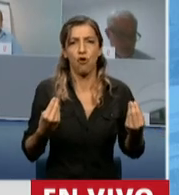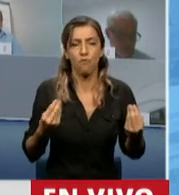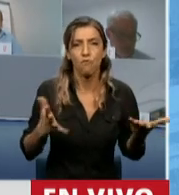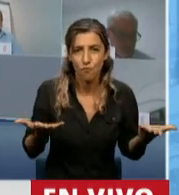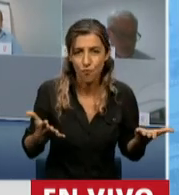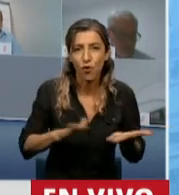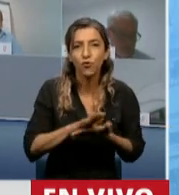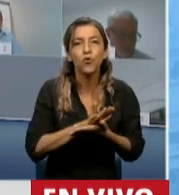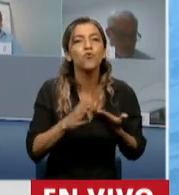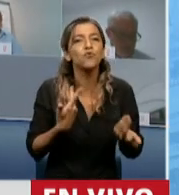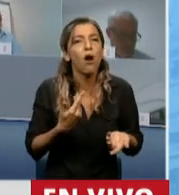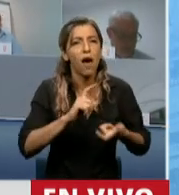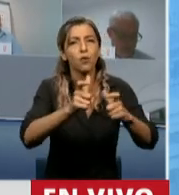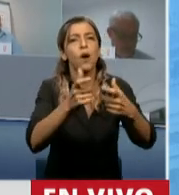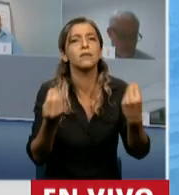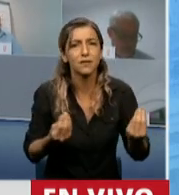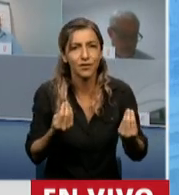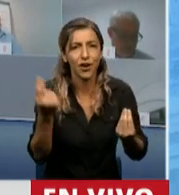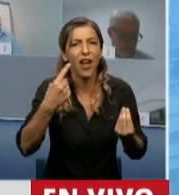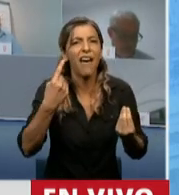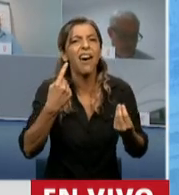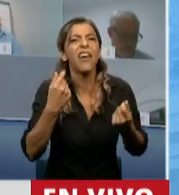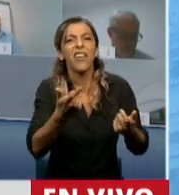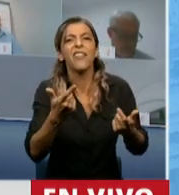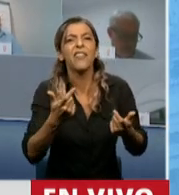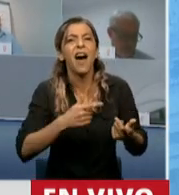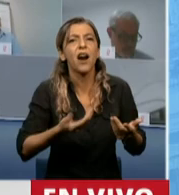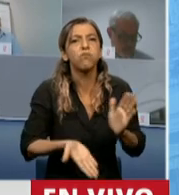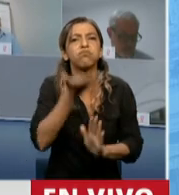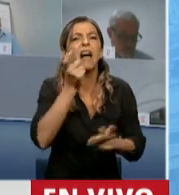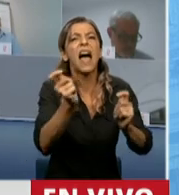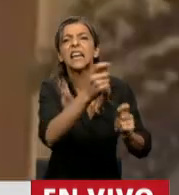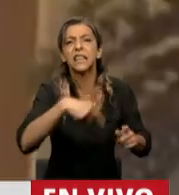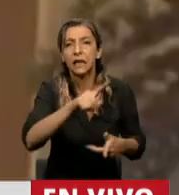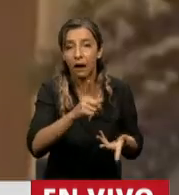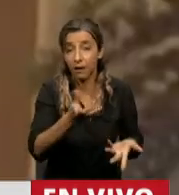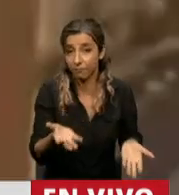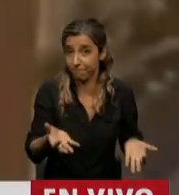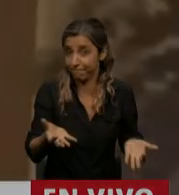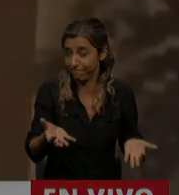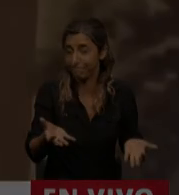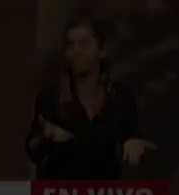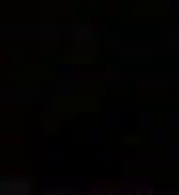la actualización de quienes aportaron toda su vida, señor presidente. Muchas gracias. Gracias, diputado Cano.